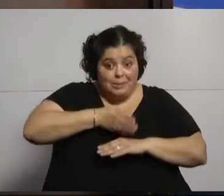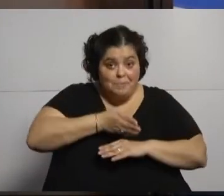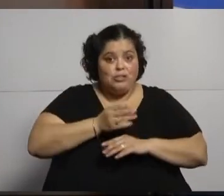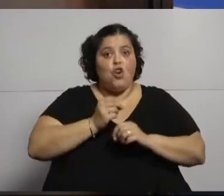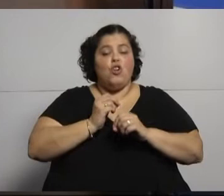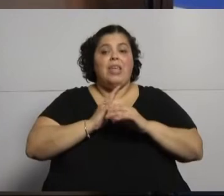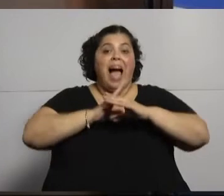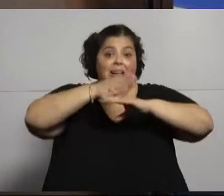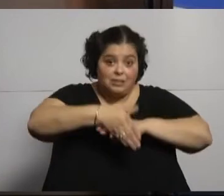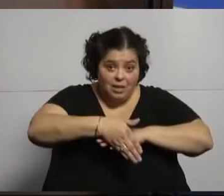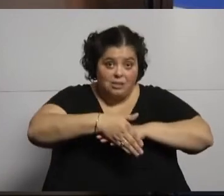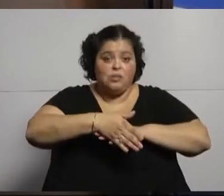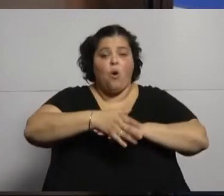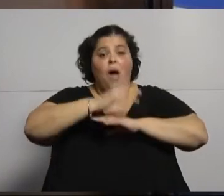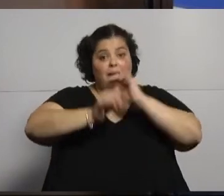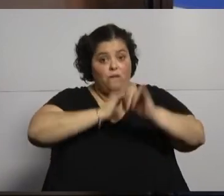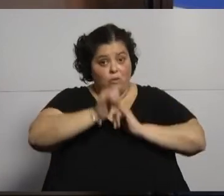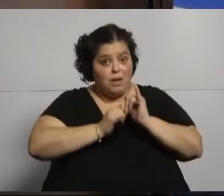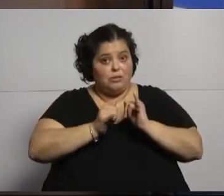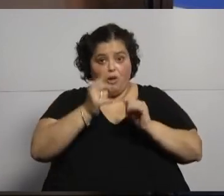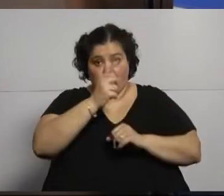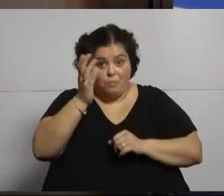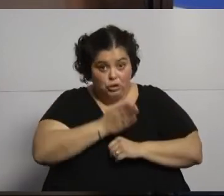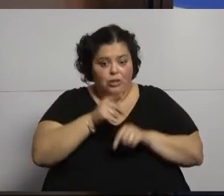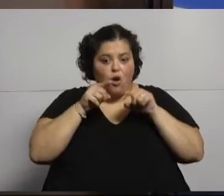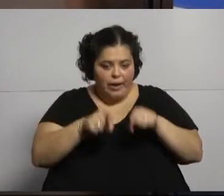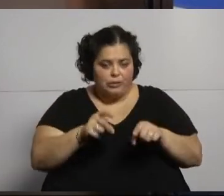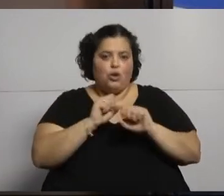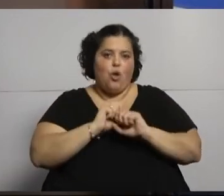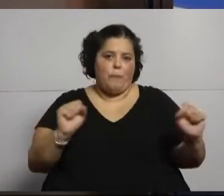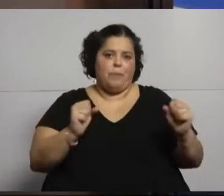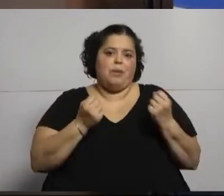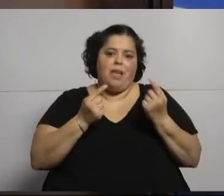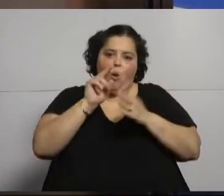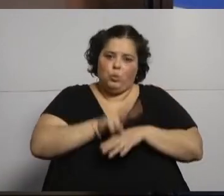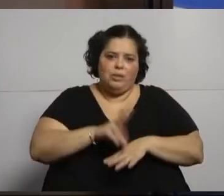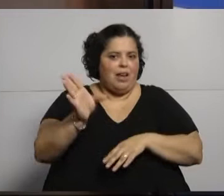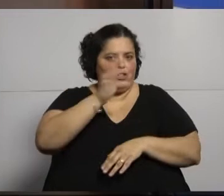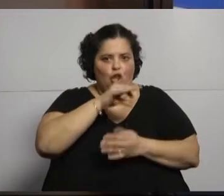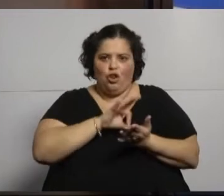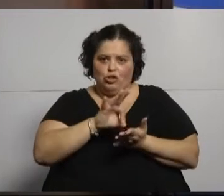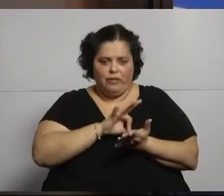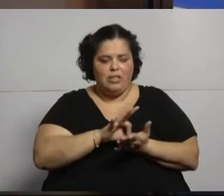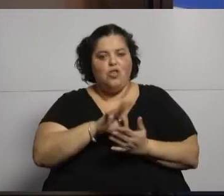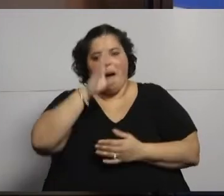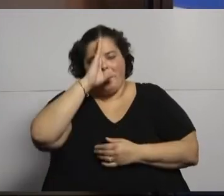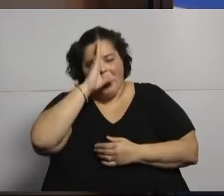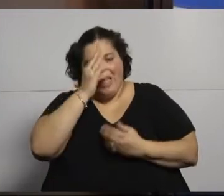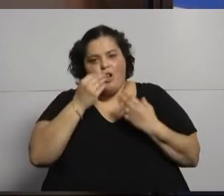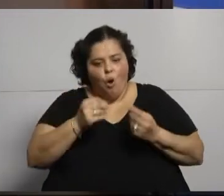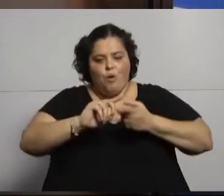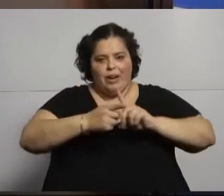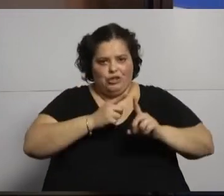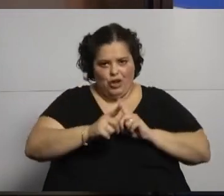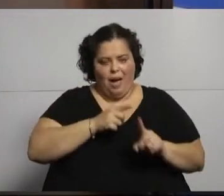nos ha permitido estar ajustando permanentemente los servicios, nos ha permitido vivir aprendiendo de esa relación con los ciudadanos y nos ha